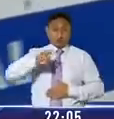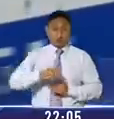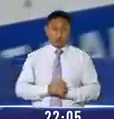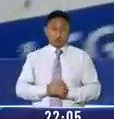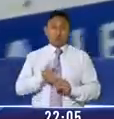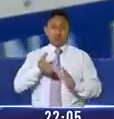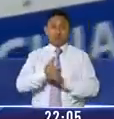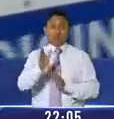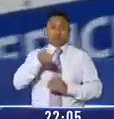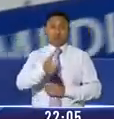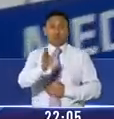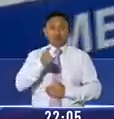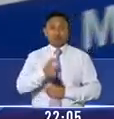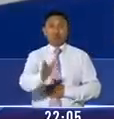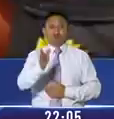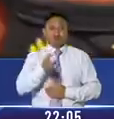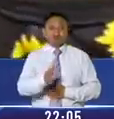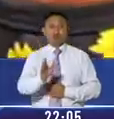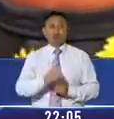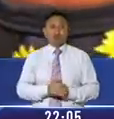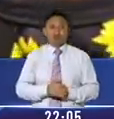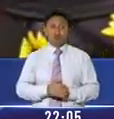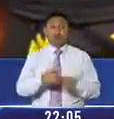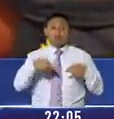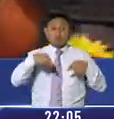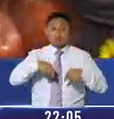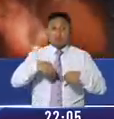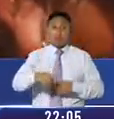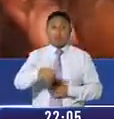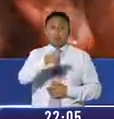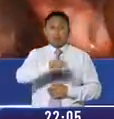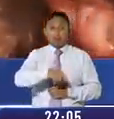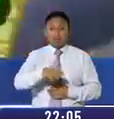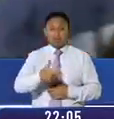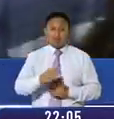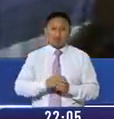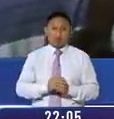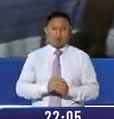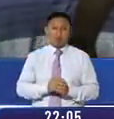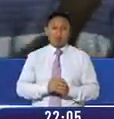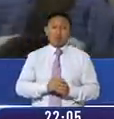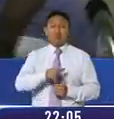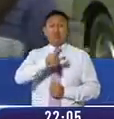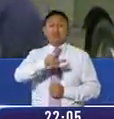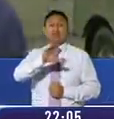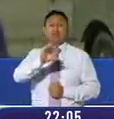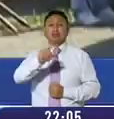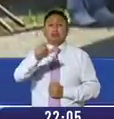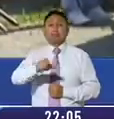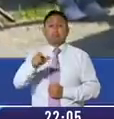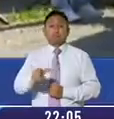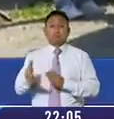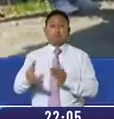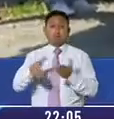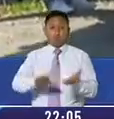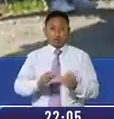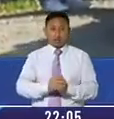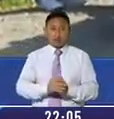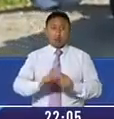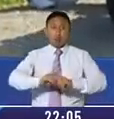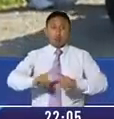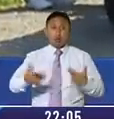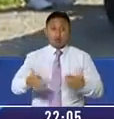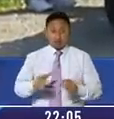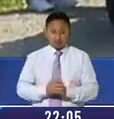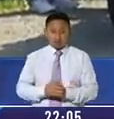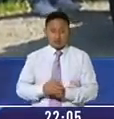centro carcelario. Hasta esos instantes la cifra hablaba de un total de 30 muertos. Sin embargo, después del mediodía se